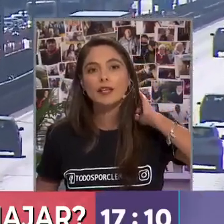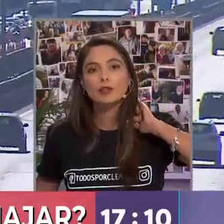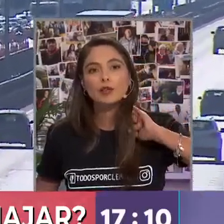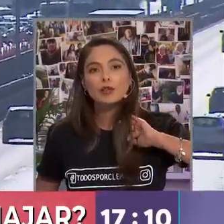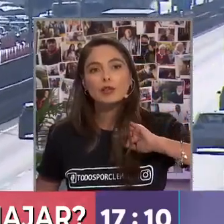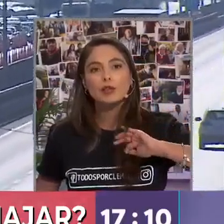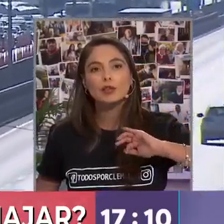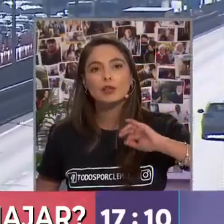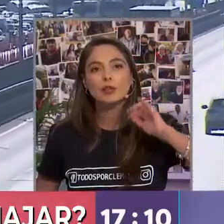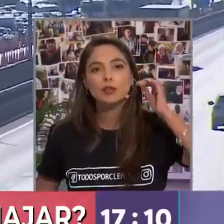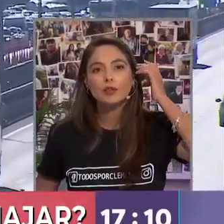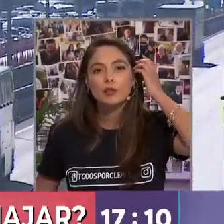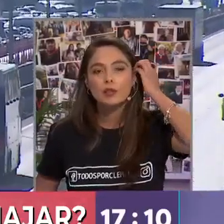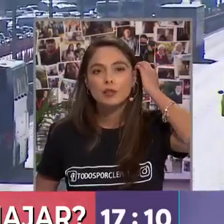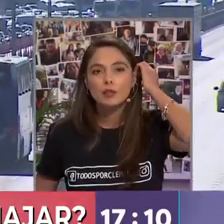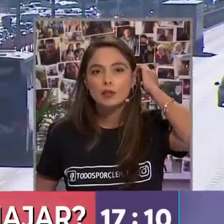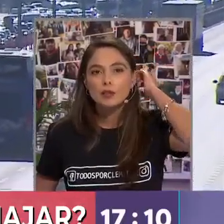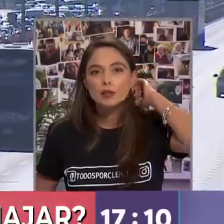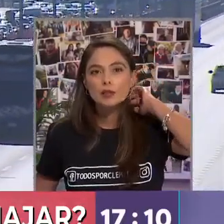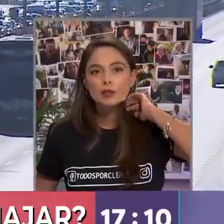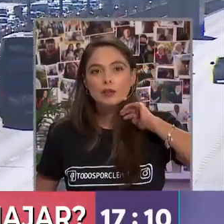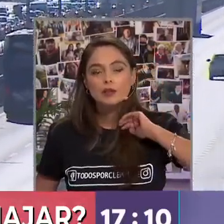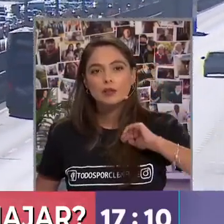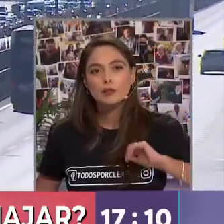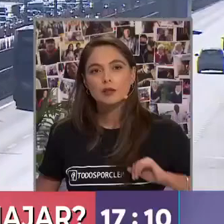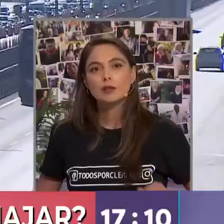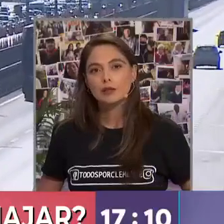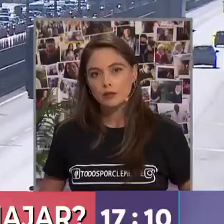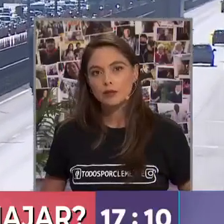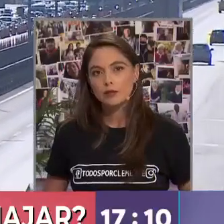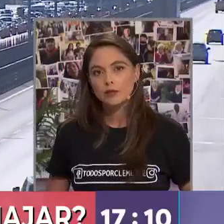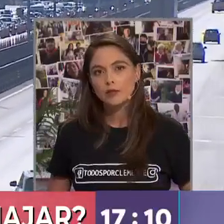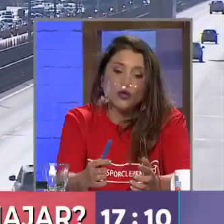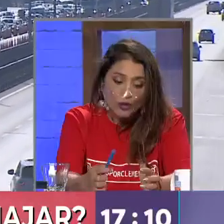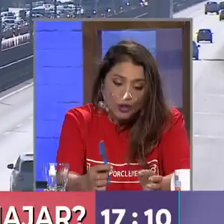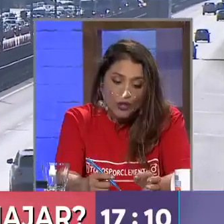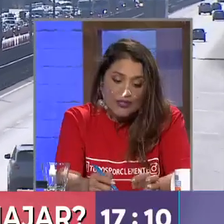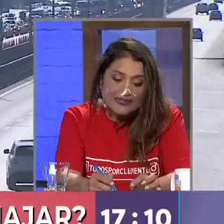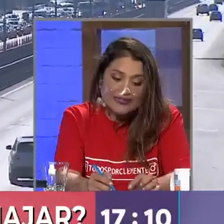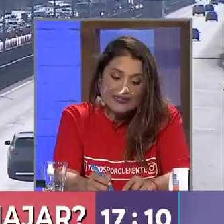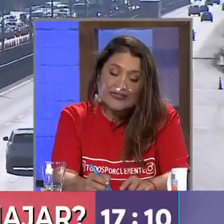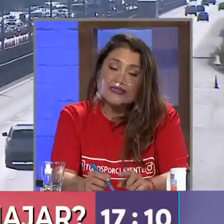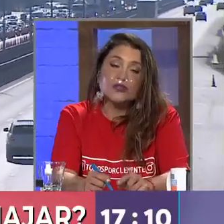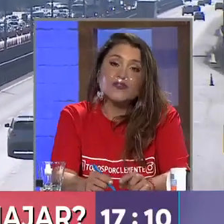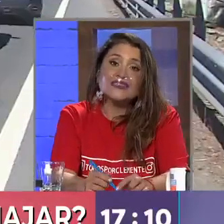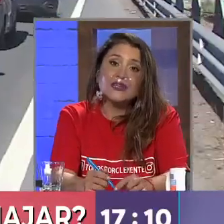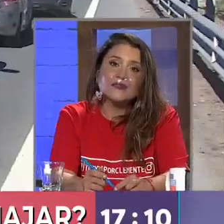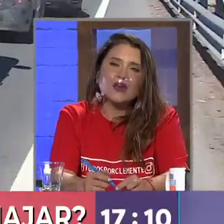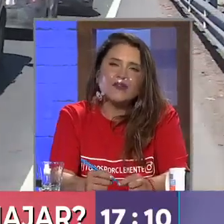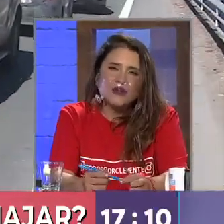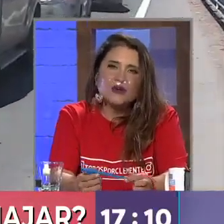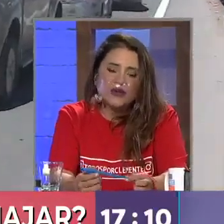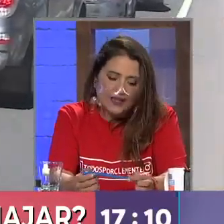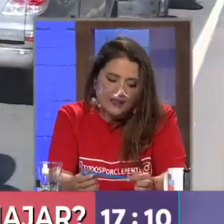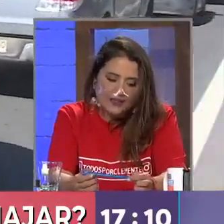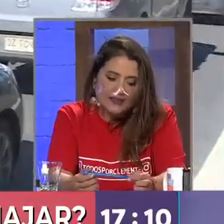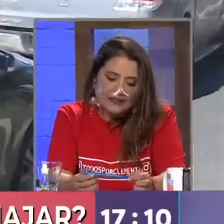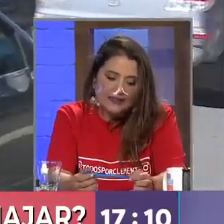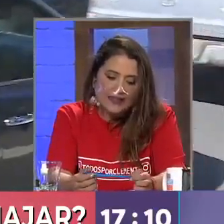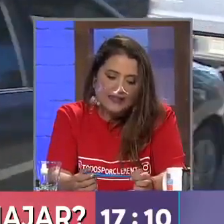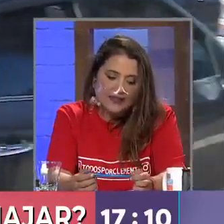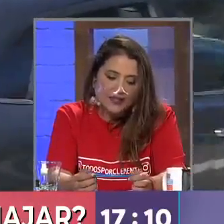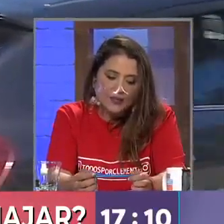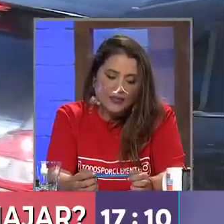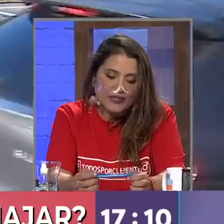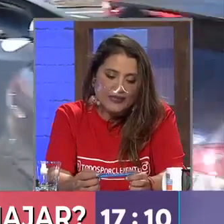lugar abierto? Es una terraza, es un espacio abierto. La verdad es que todos los shows que se están haciendo hoy día en Santiago y varios locales que se